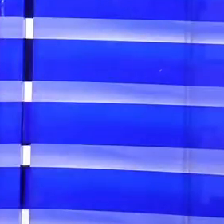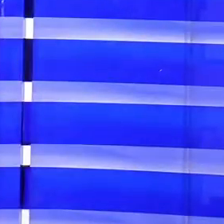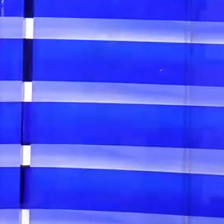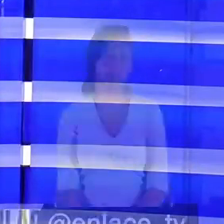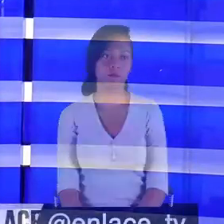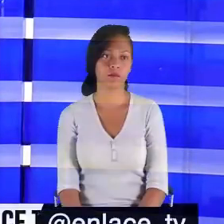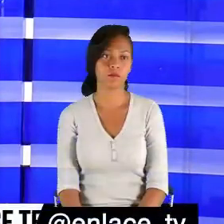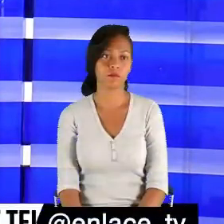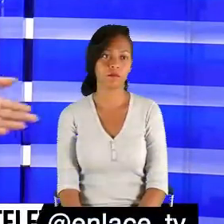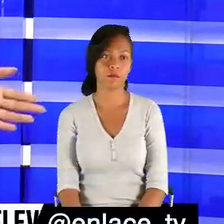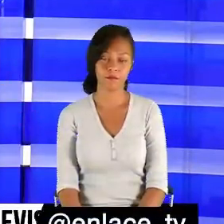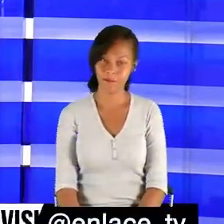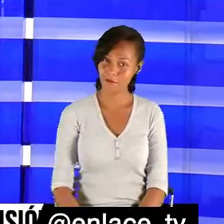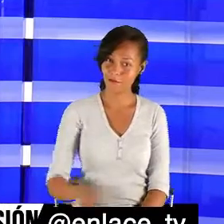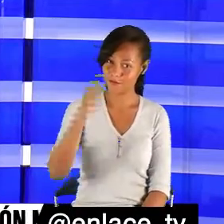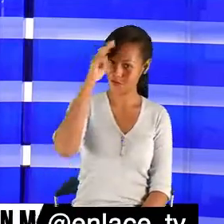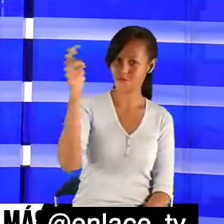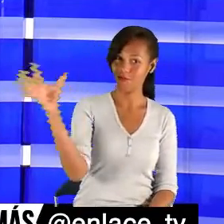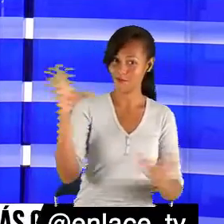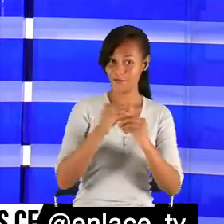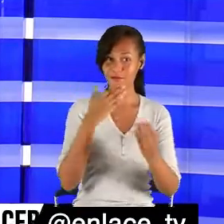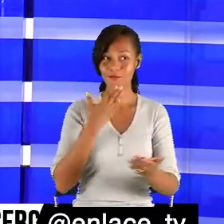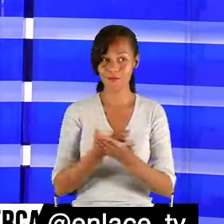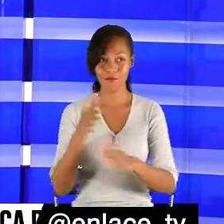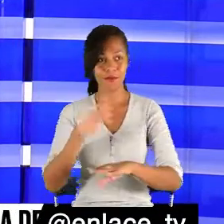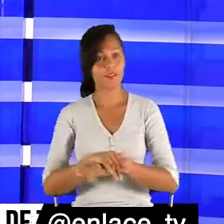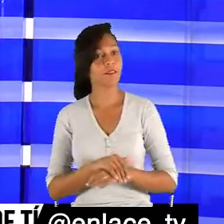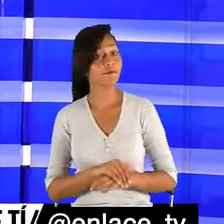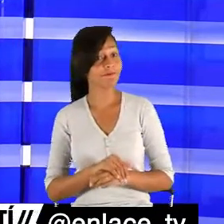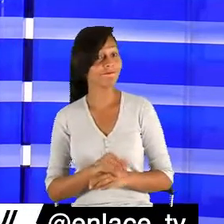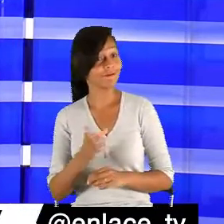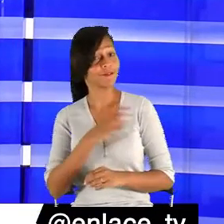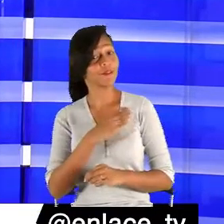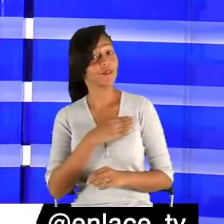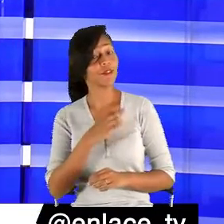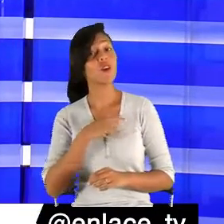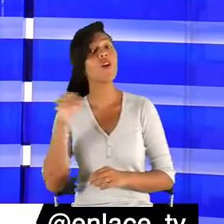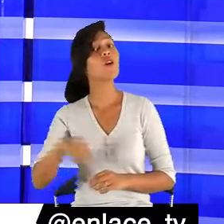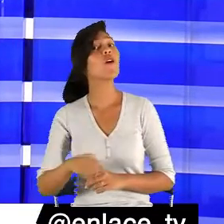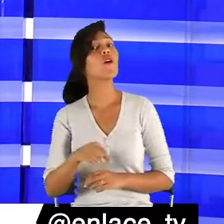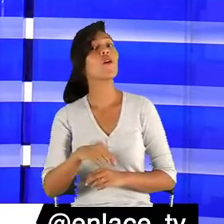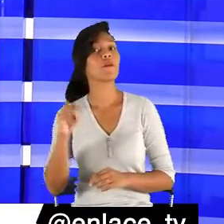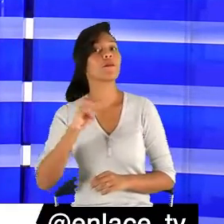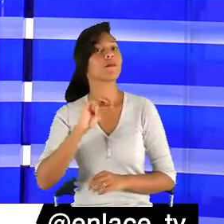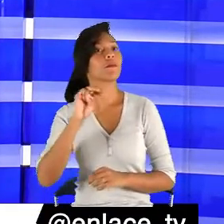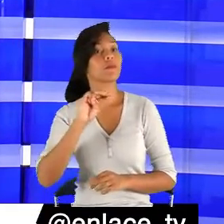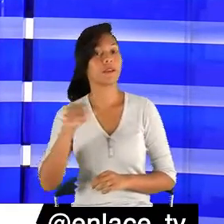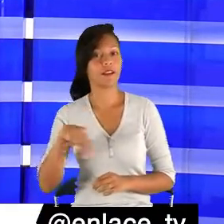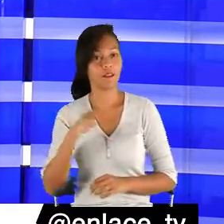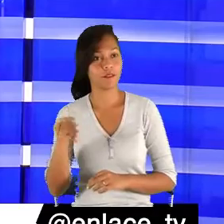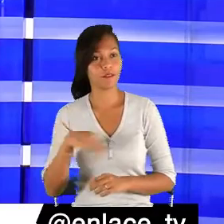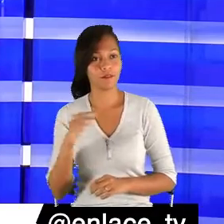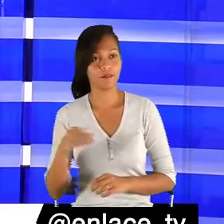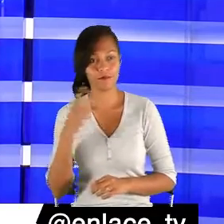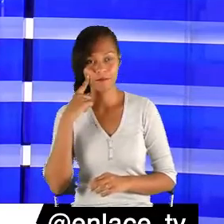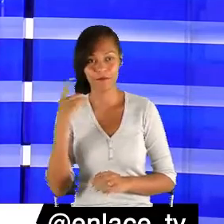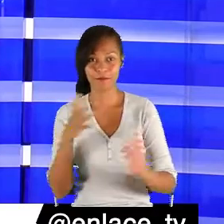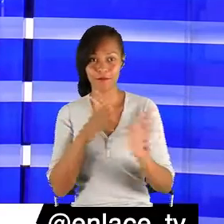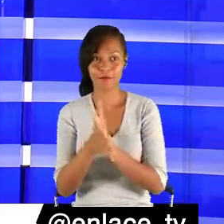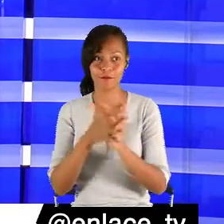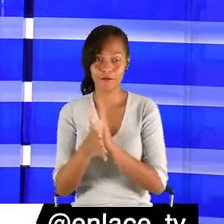hola qué tal a todos muy buenas tardes para mí es un placer saludarlos hoy jueves con buena información porque presten mucha atención